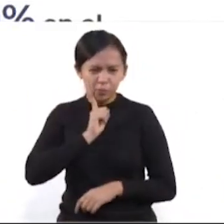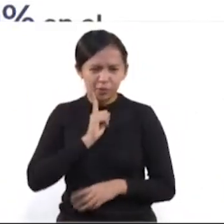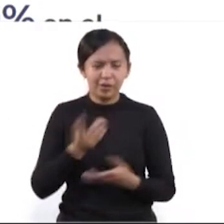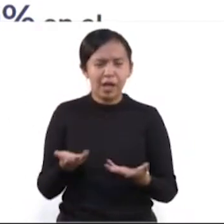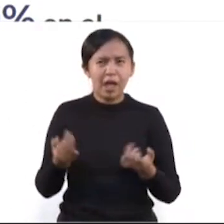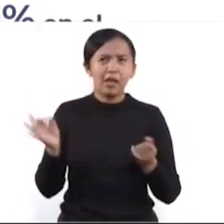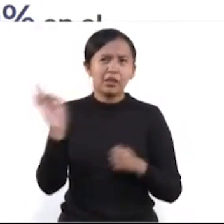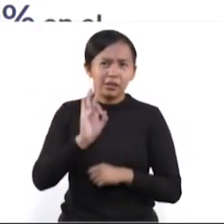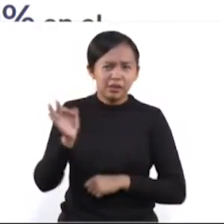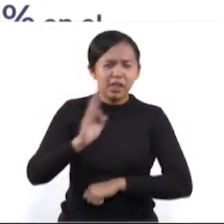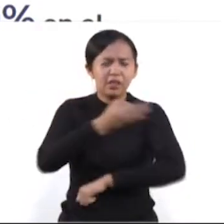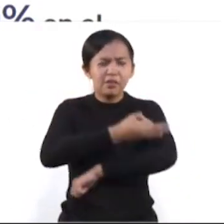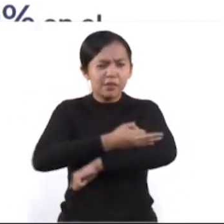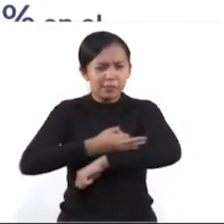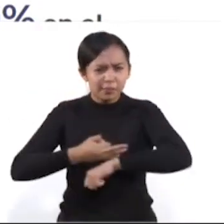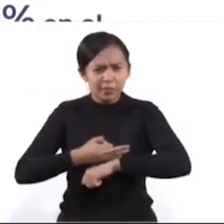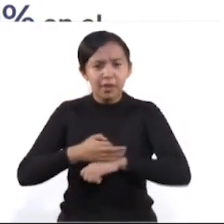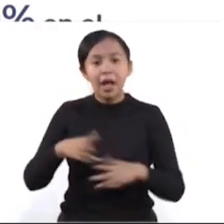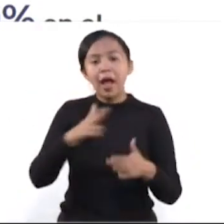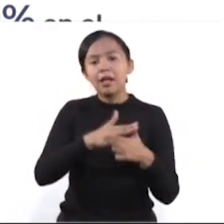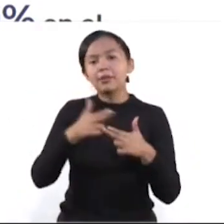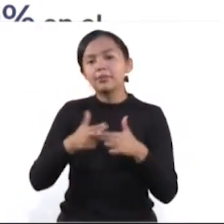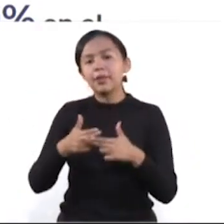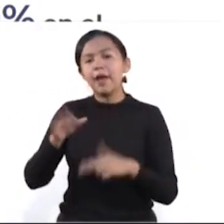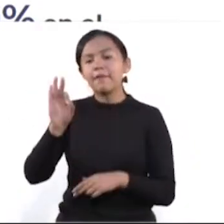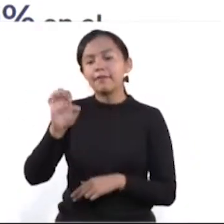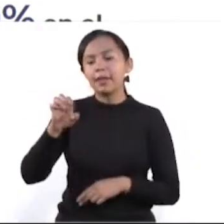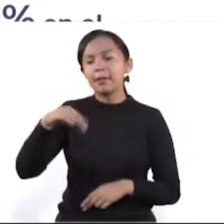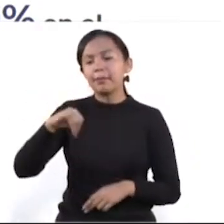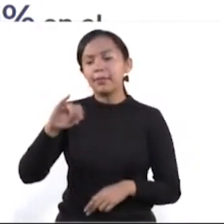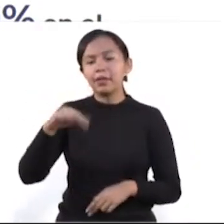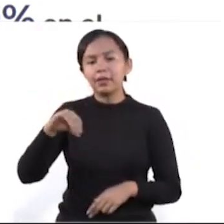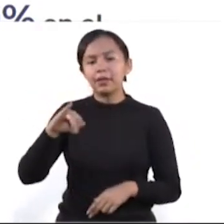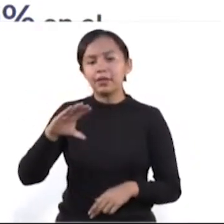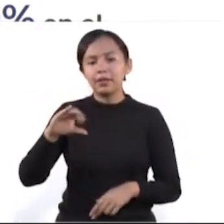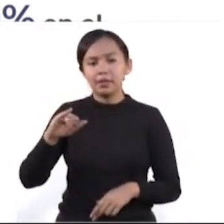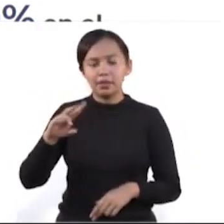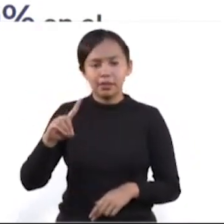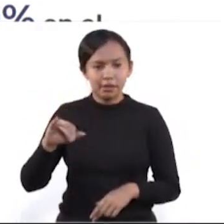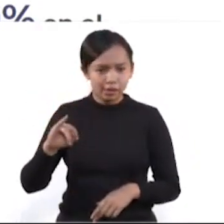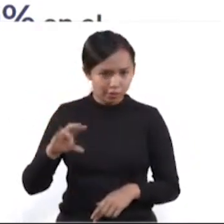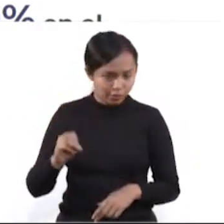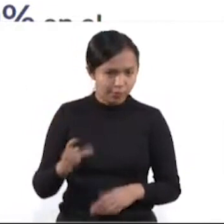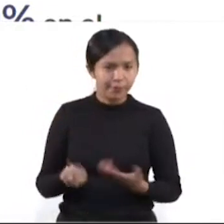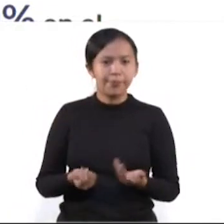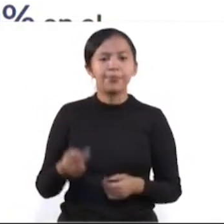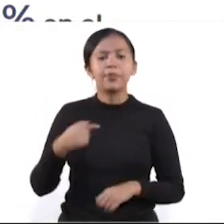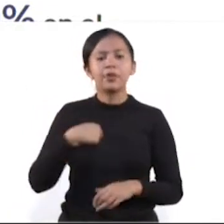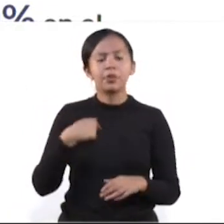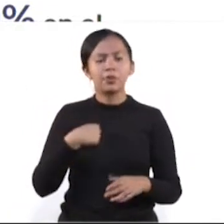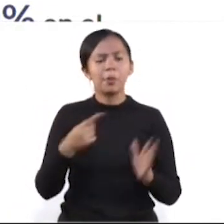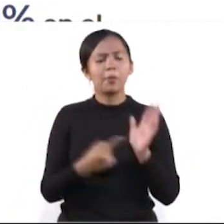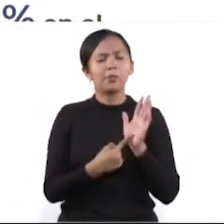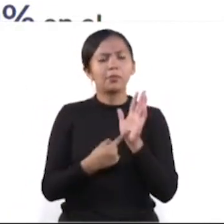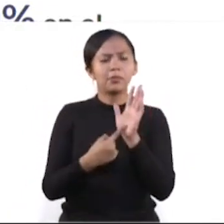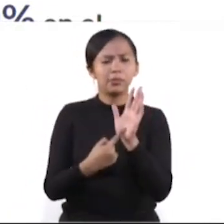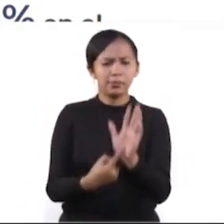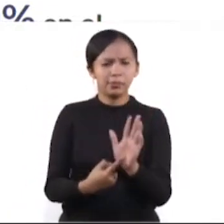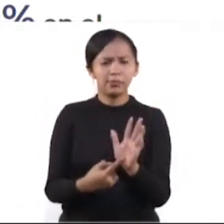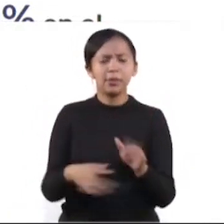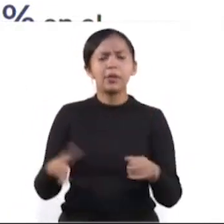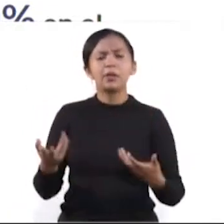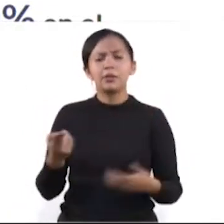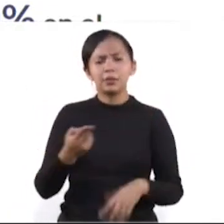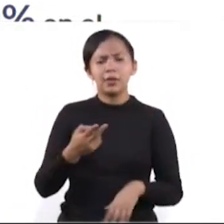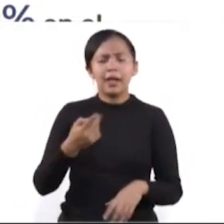violencia familiar hasta feminicidio. La coordinadora agradeció la confianza de las víctimas para denunciar los casos de violencia, ya que se